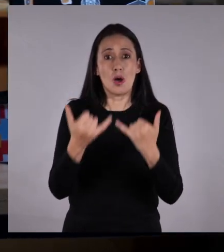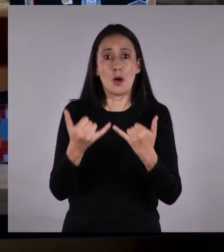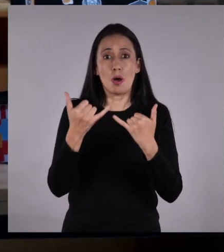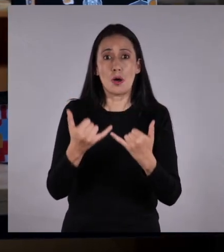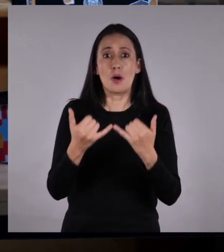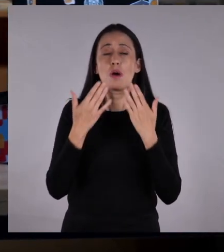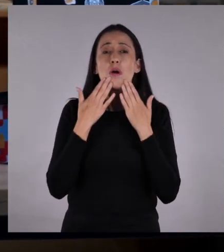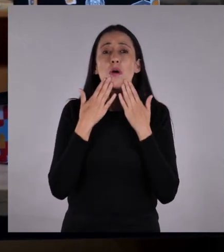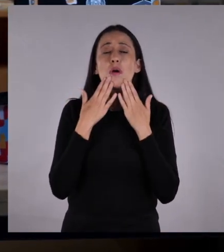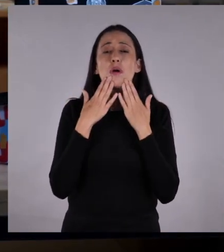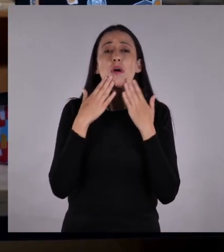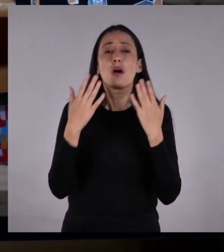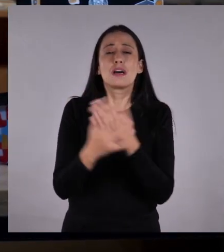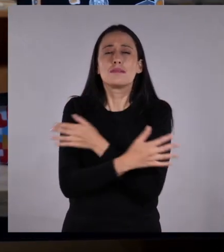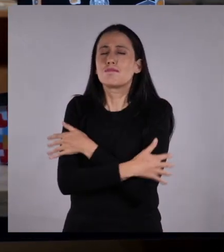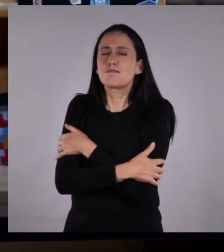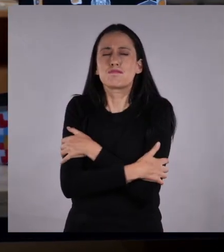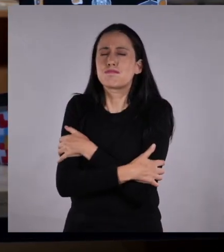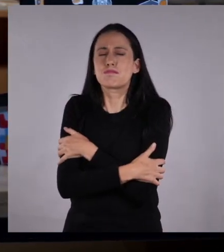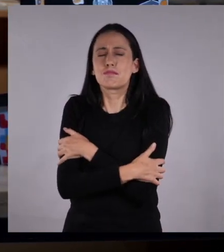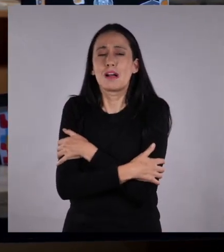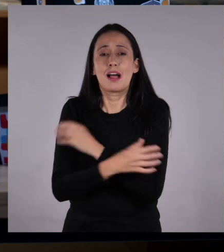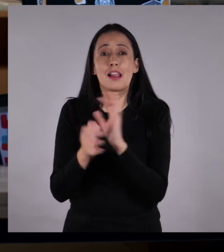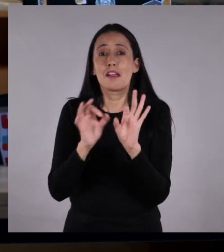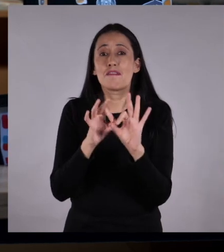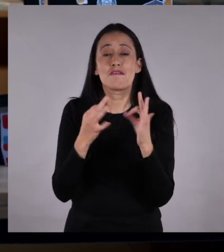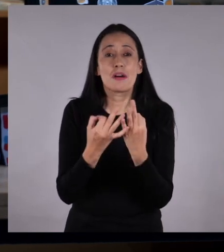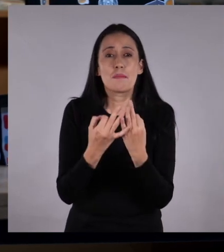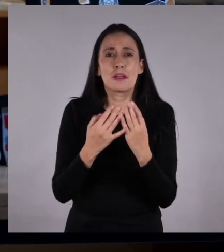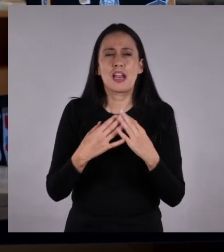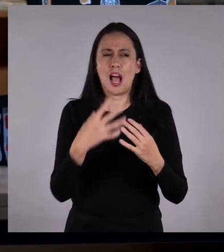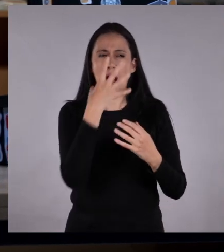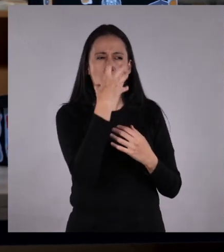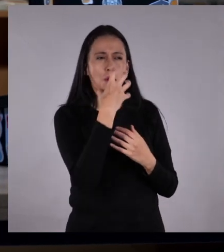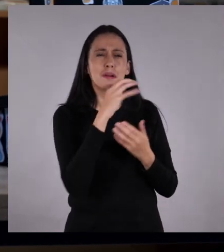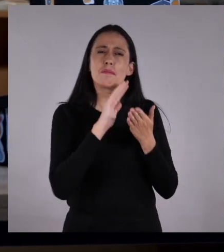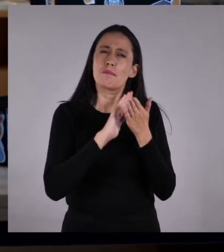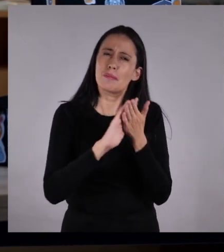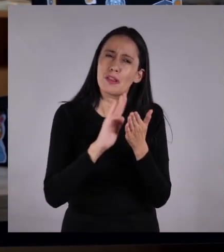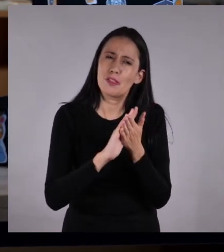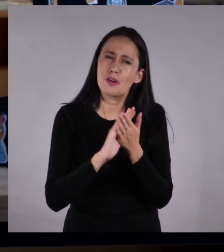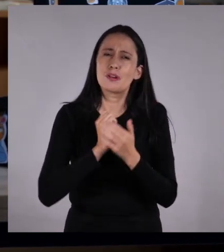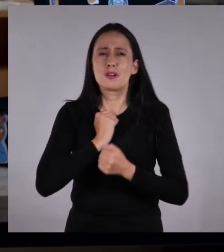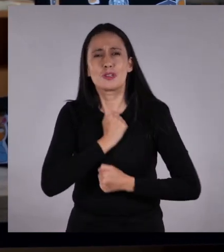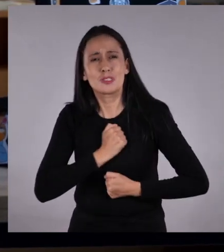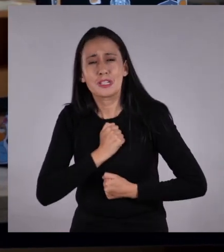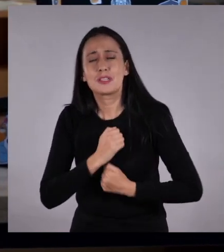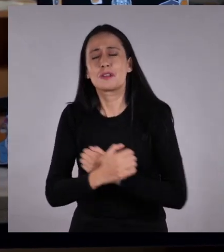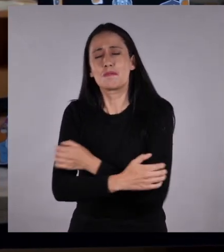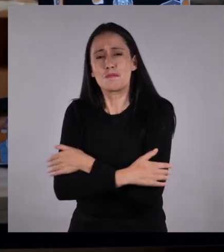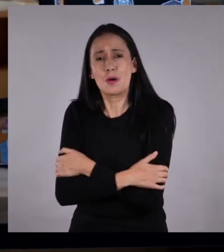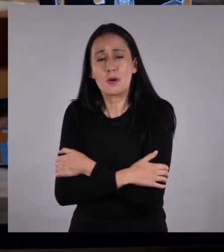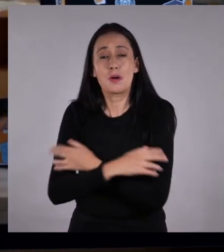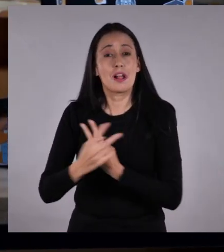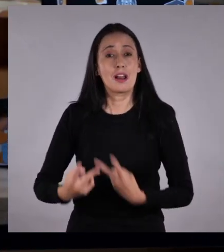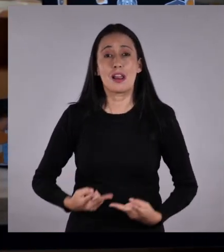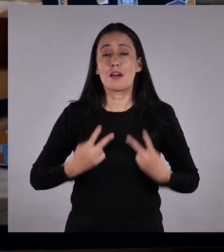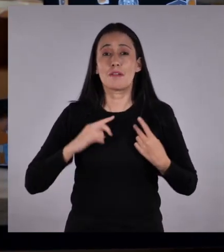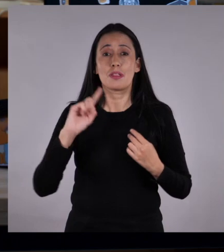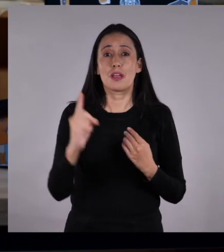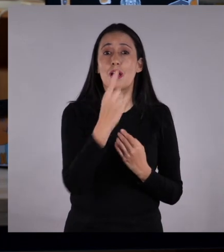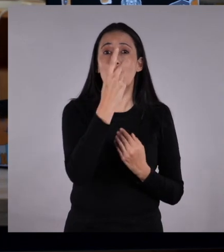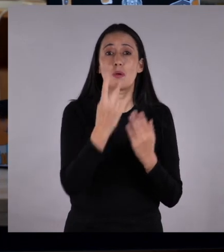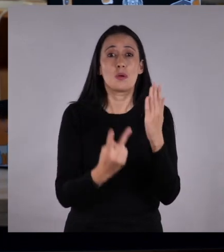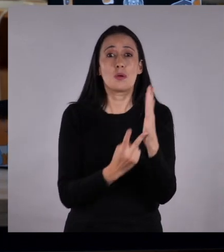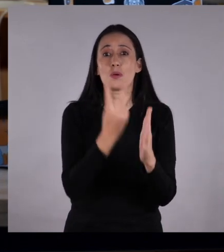seres queridos. Si están enojados, perdonen. Es que la vida es un ratito y podemos aprovechar cada momento